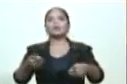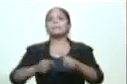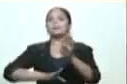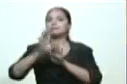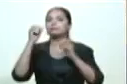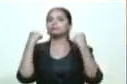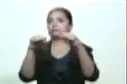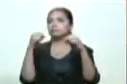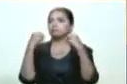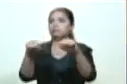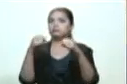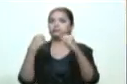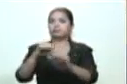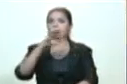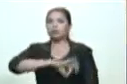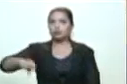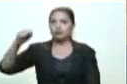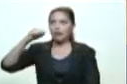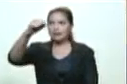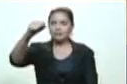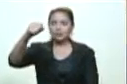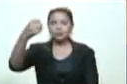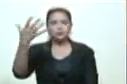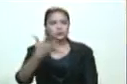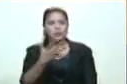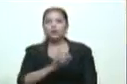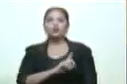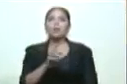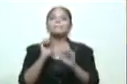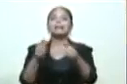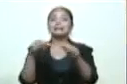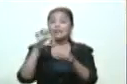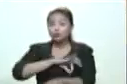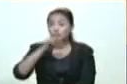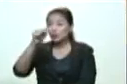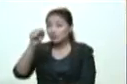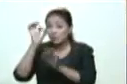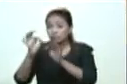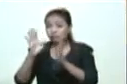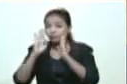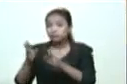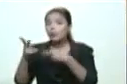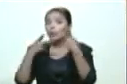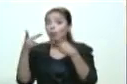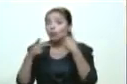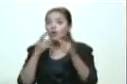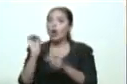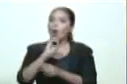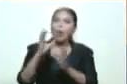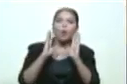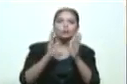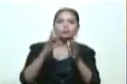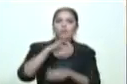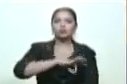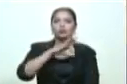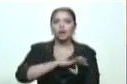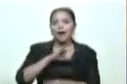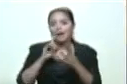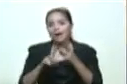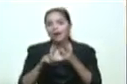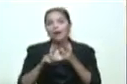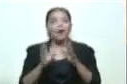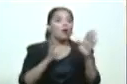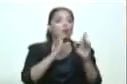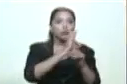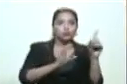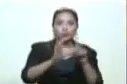el socialismo, no comienza por el socialismo en lo político, o el socialismo en lo social, o el socialismo en lo